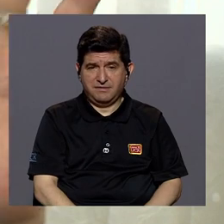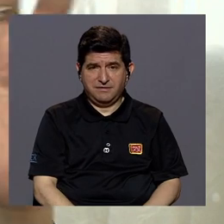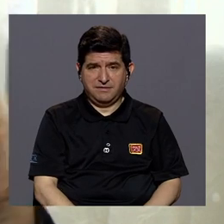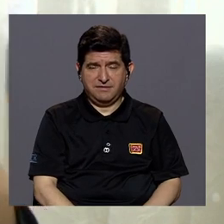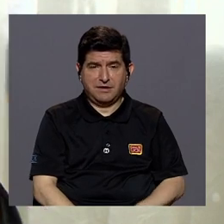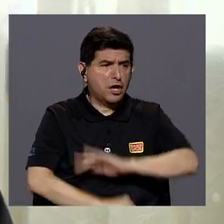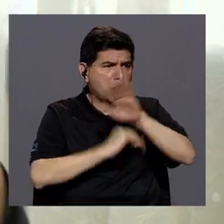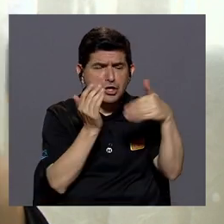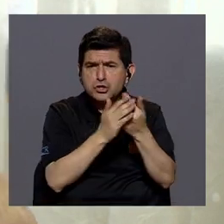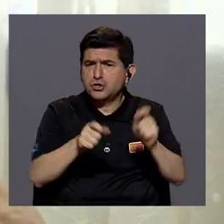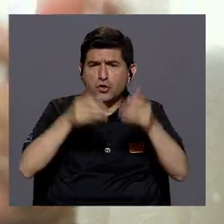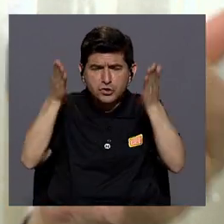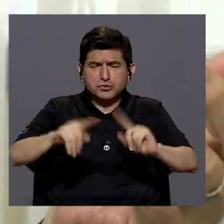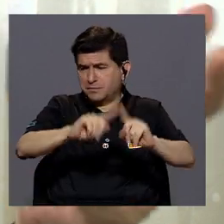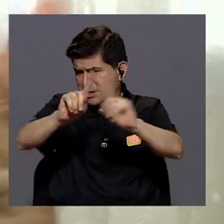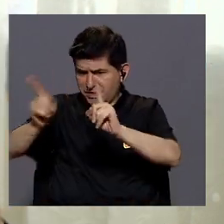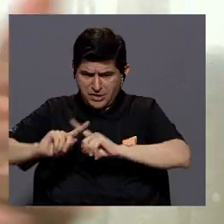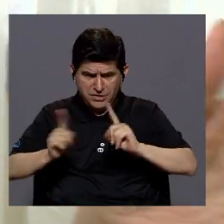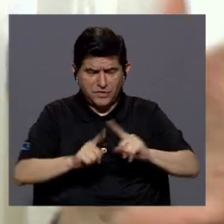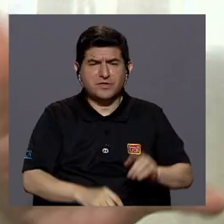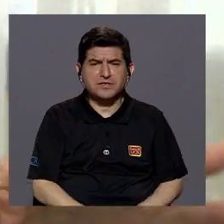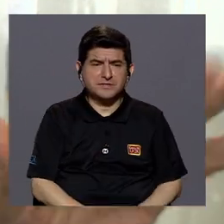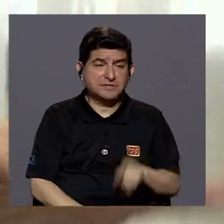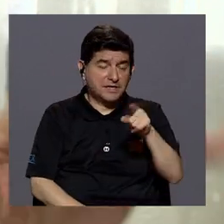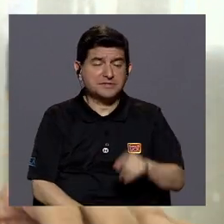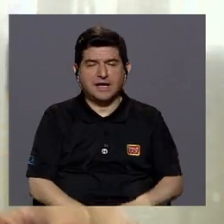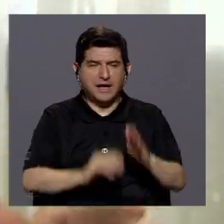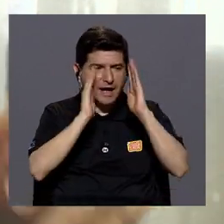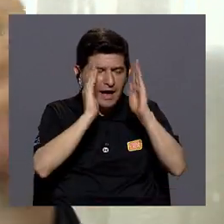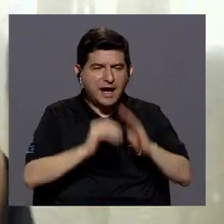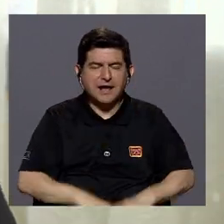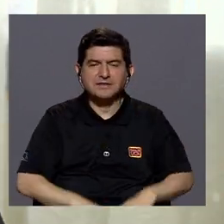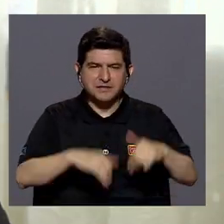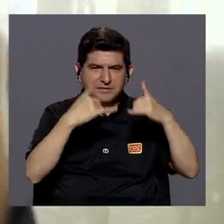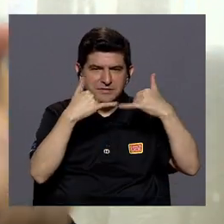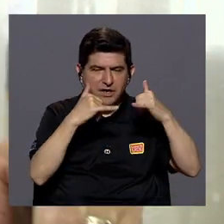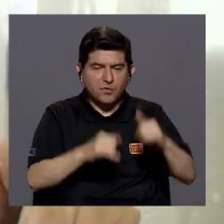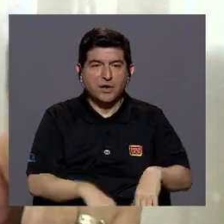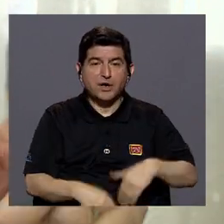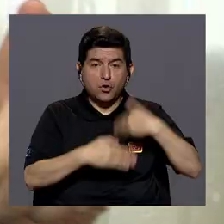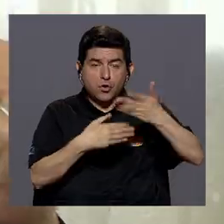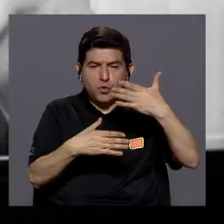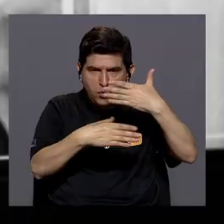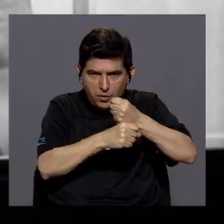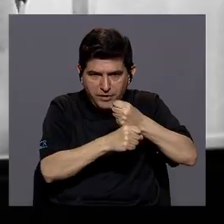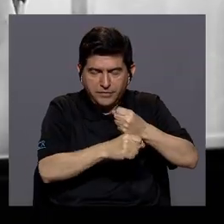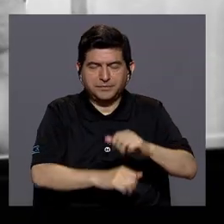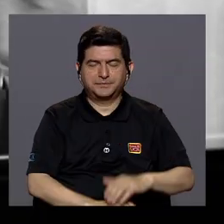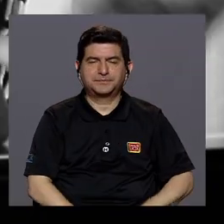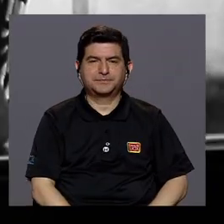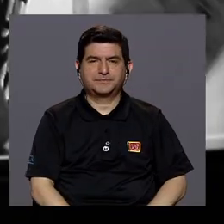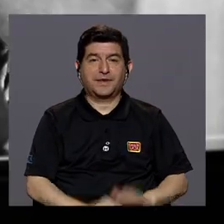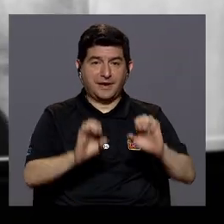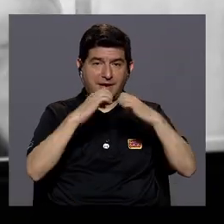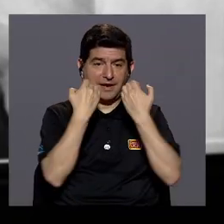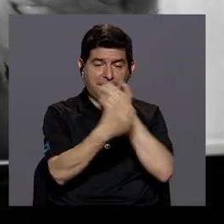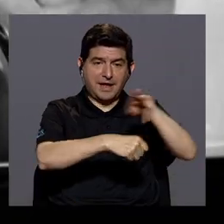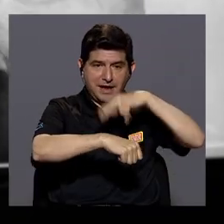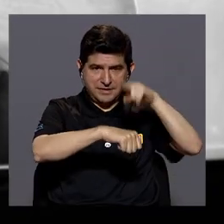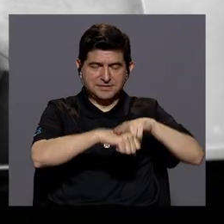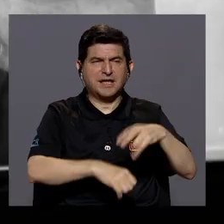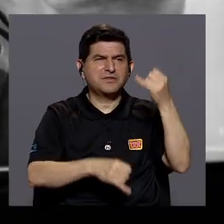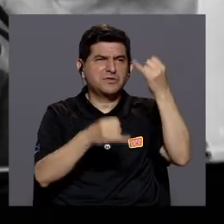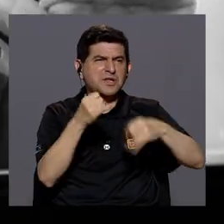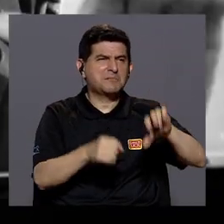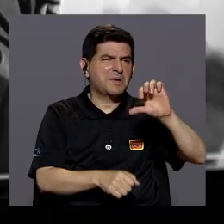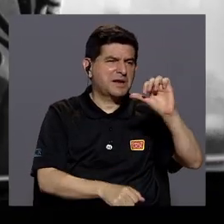de todos los periódicos, a hacer el partido para que hacer la crónica, pero Estadio Nacional. El partido terminaba a las 10, 10